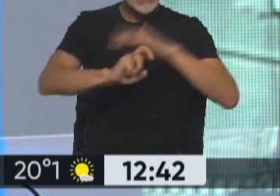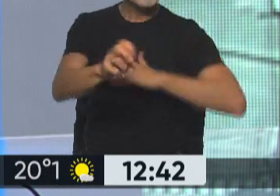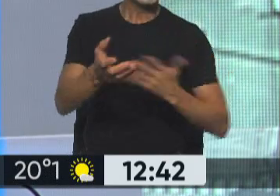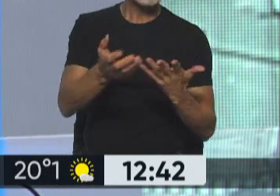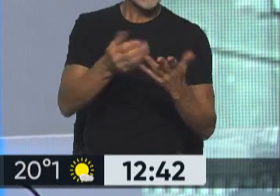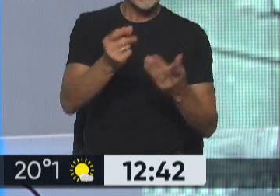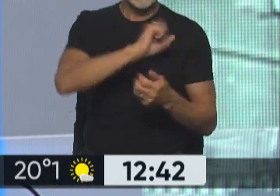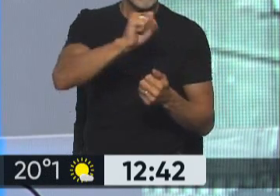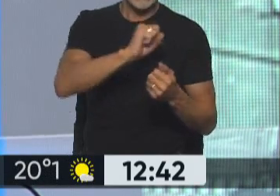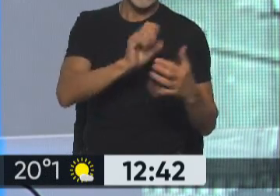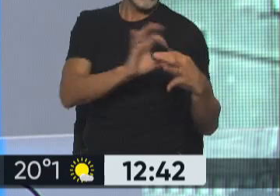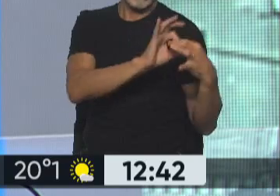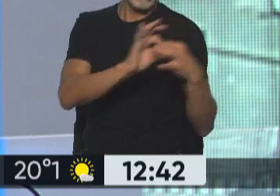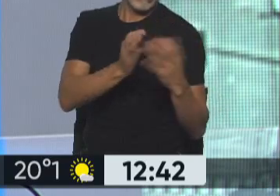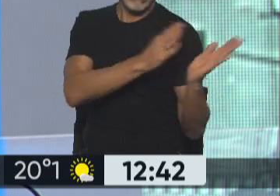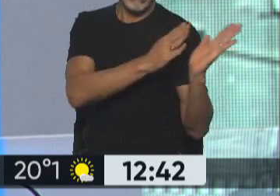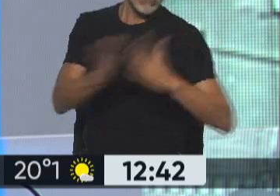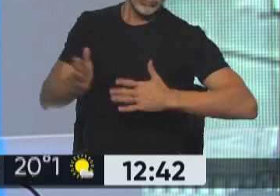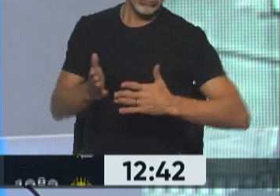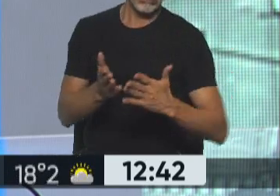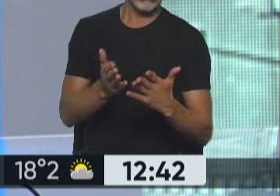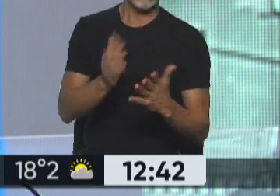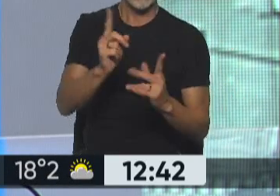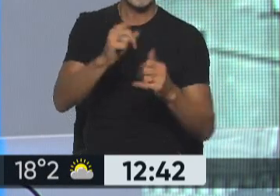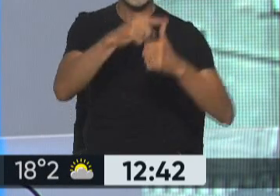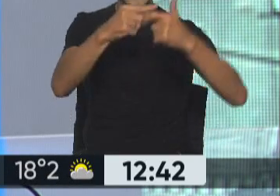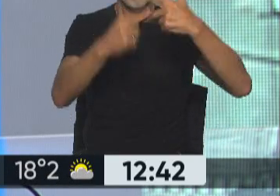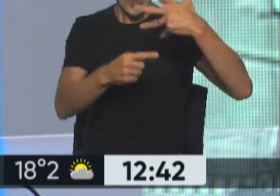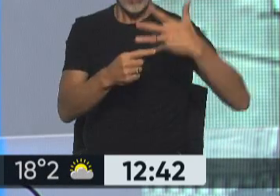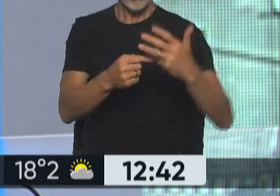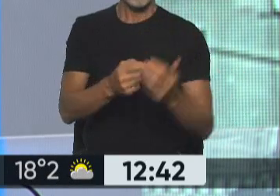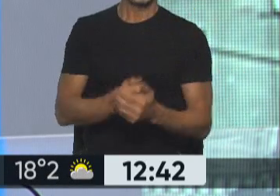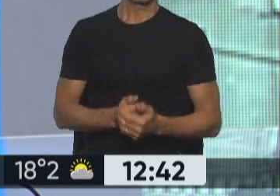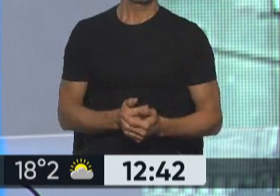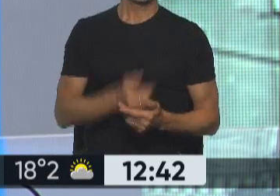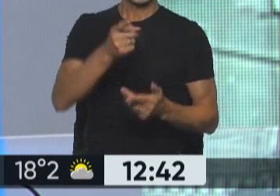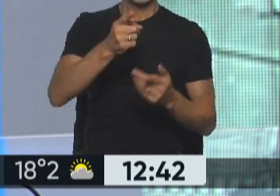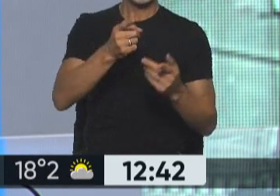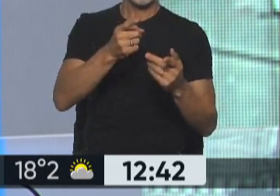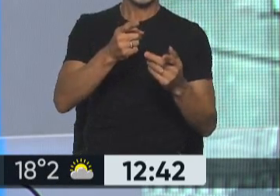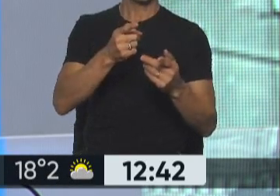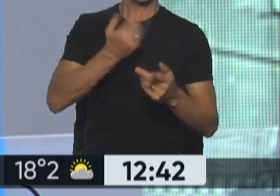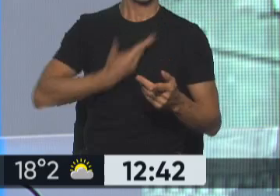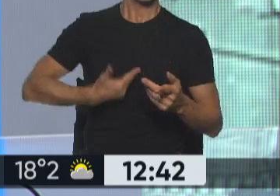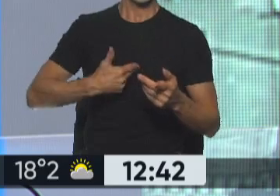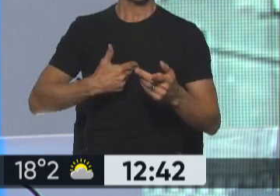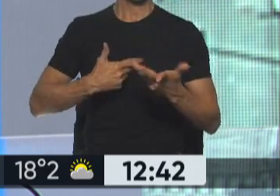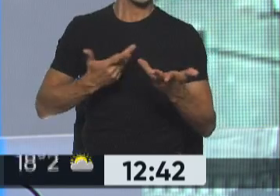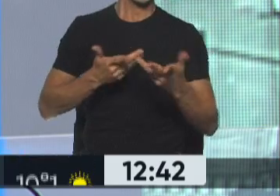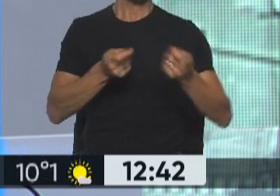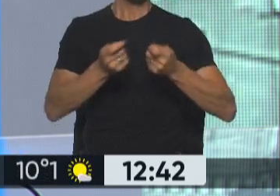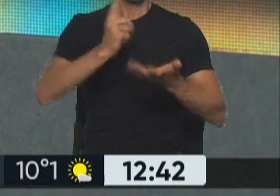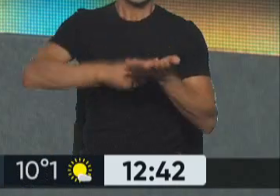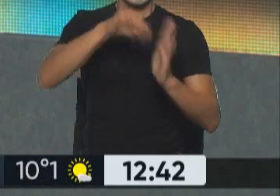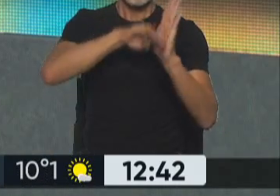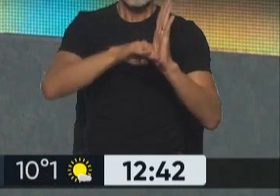con una inflación de arrastre recordemos que esos esos rubros que son de alguna forma regulados se les reconoce Un aumento